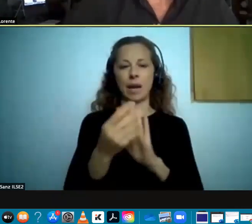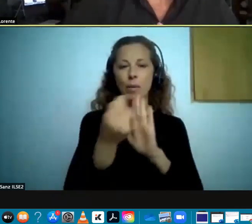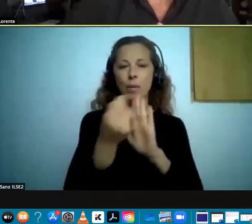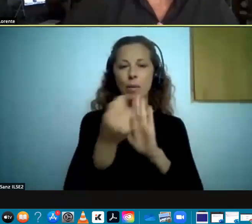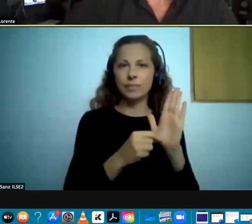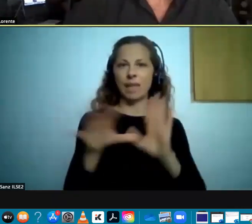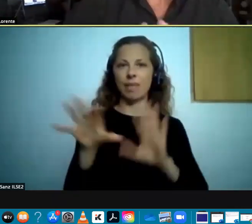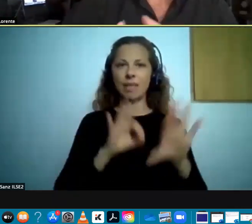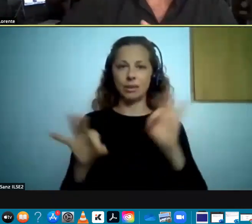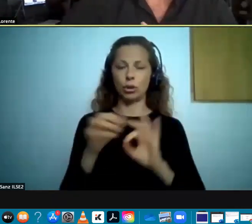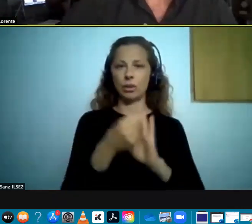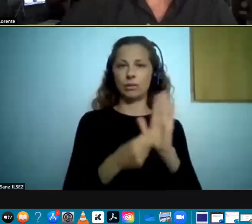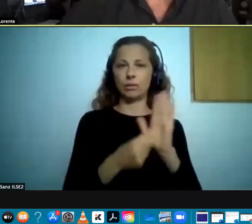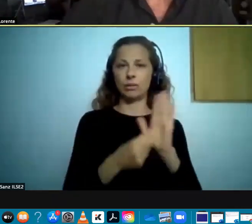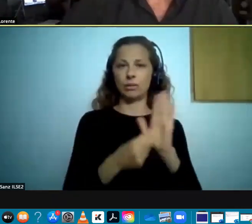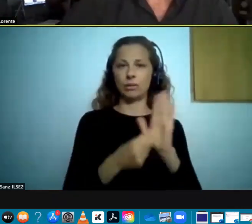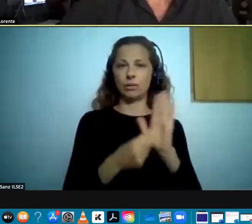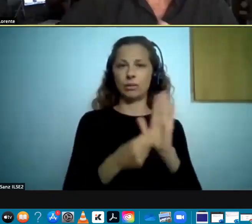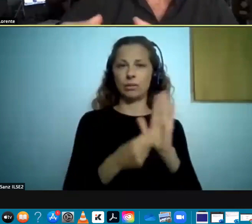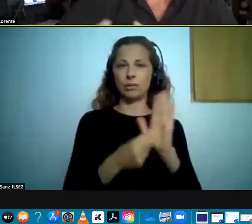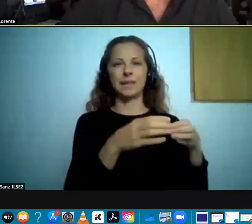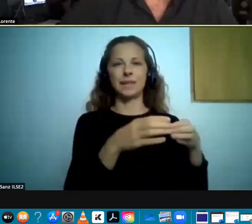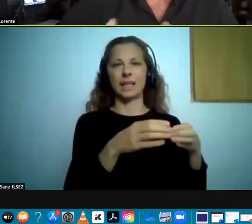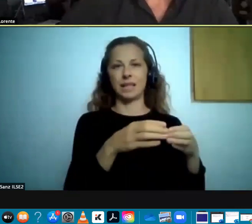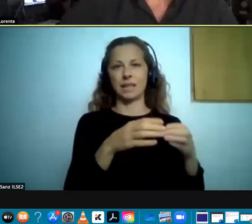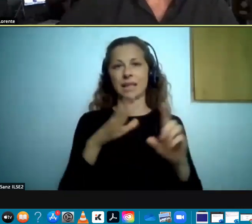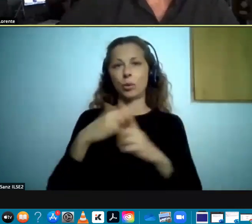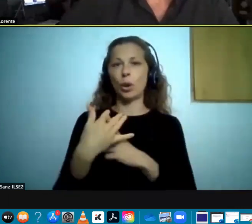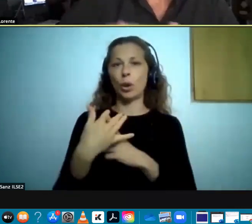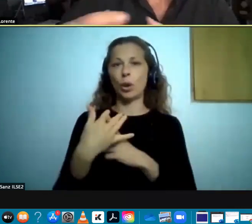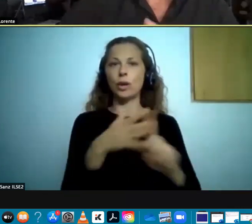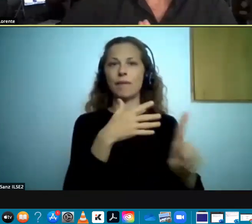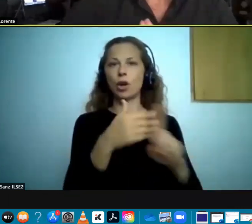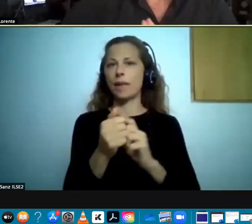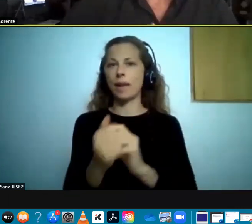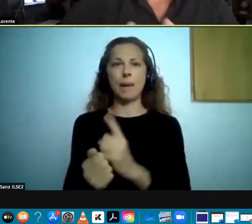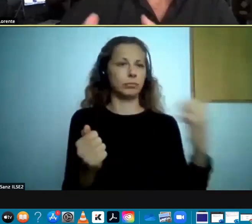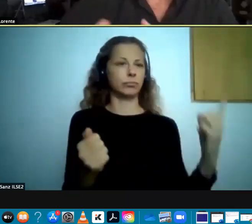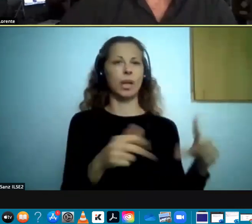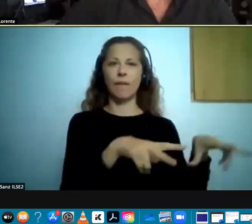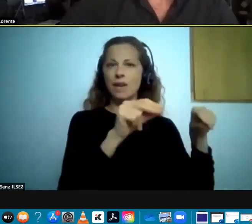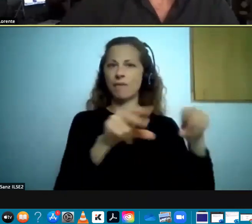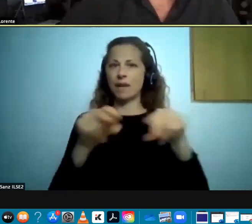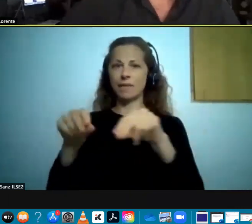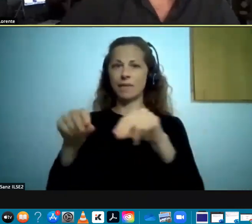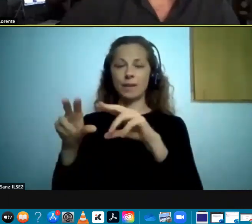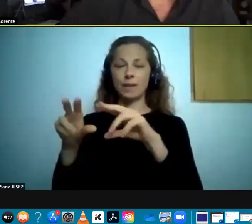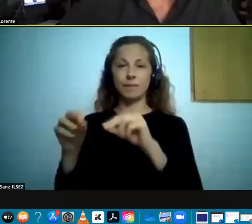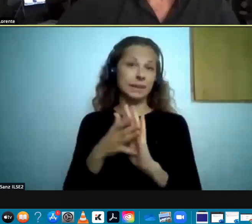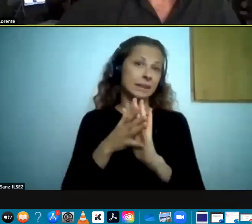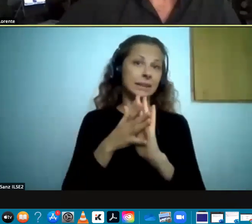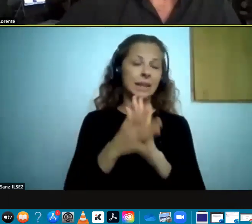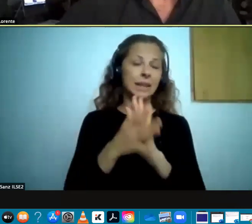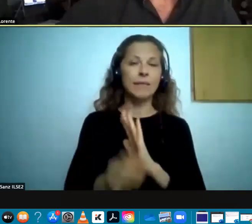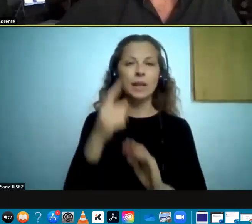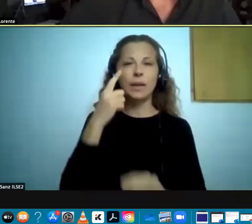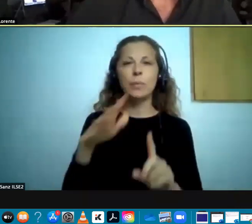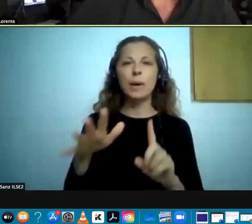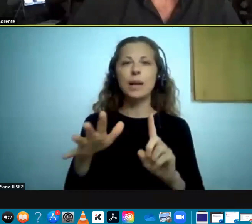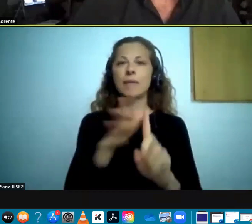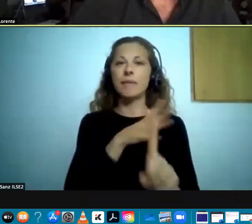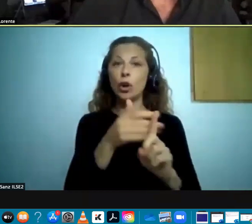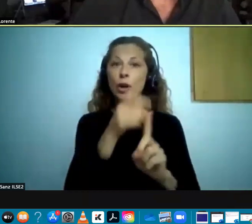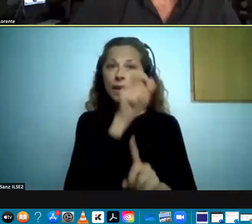salida de las mujeres de la situación de violencia y la recuperación o la reparación de todo lo que esta violencia ha